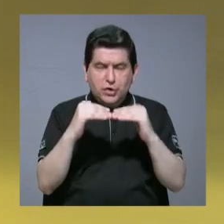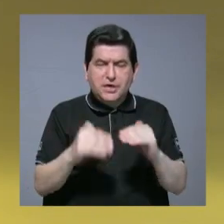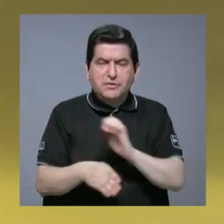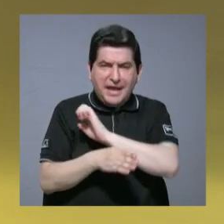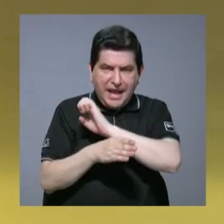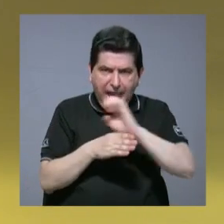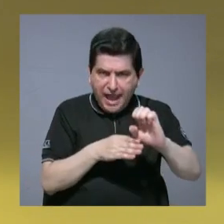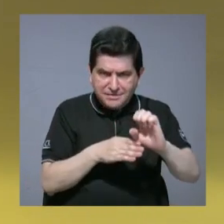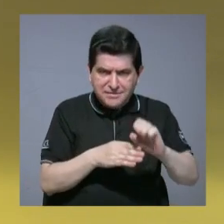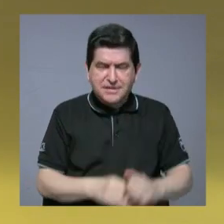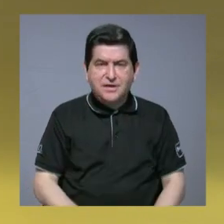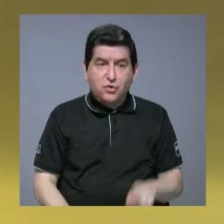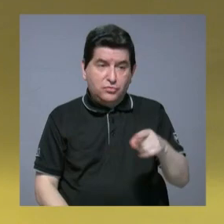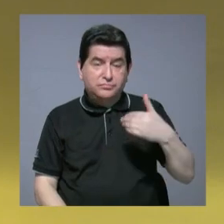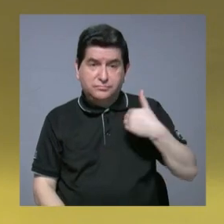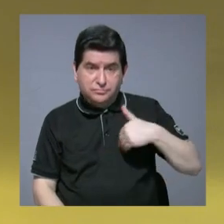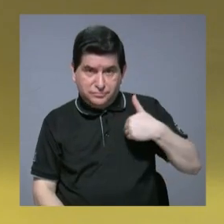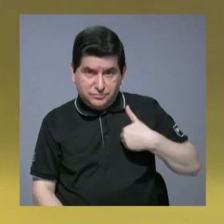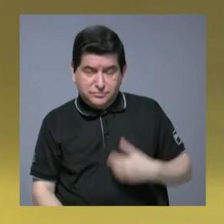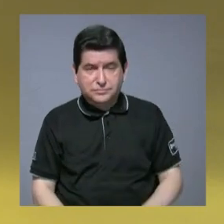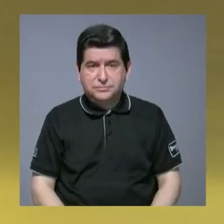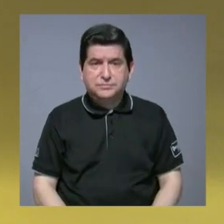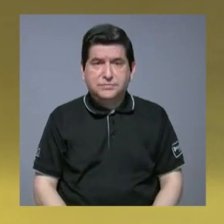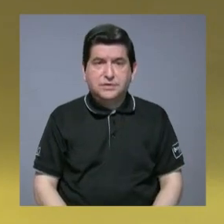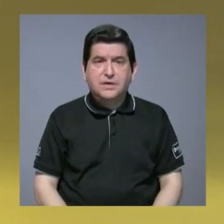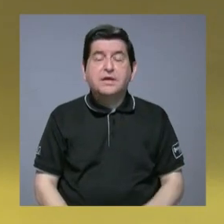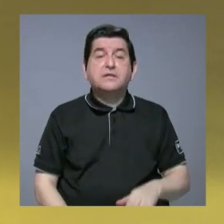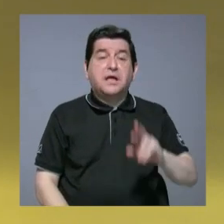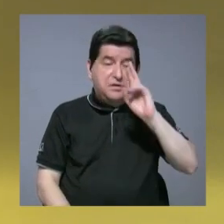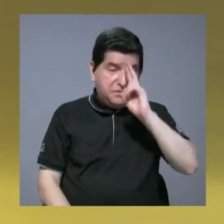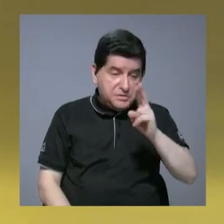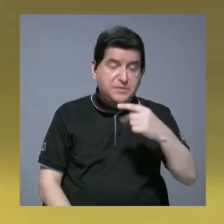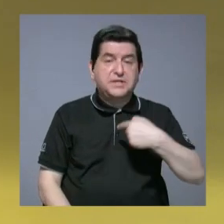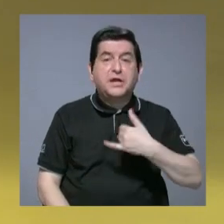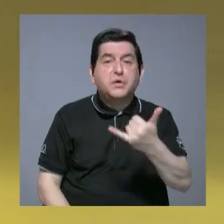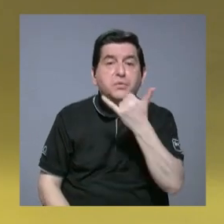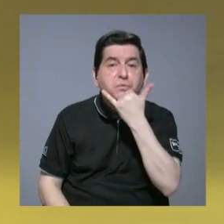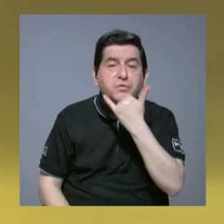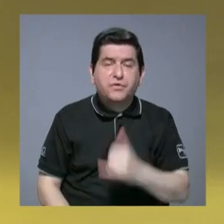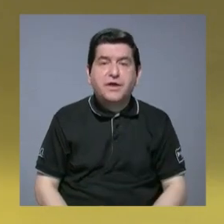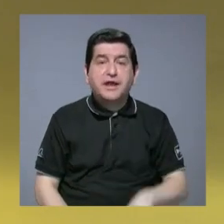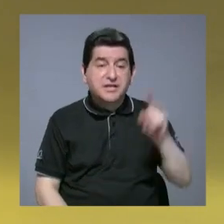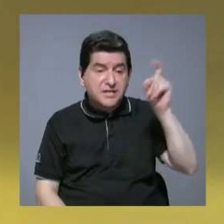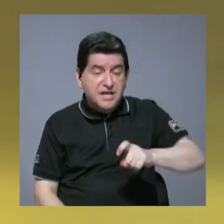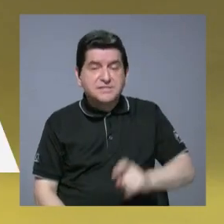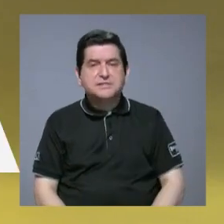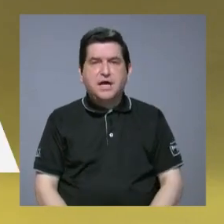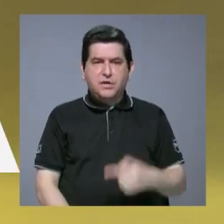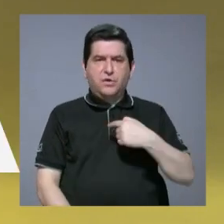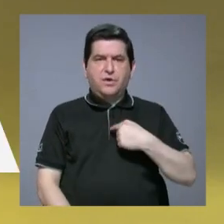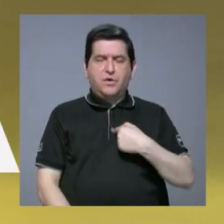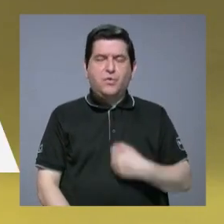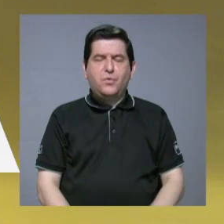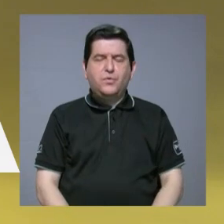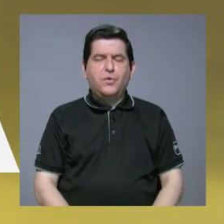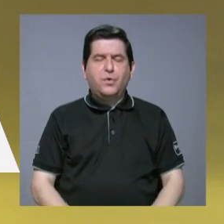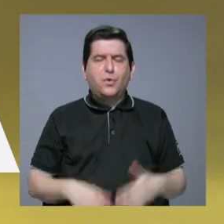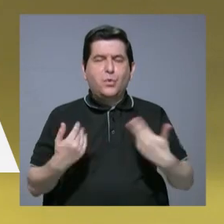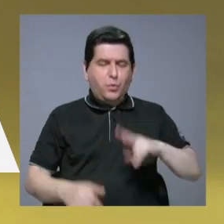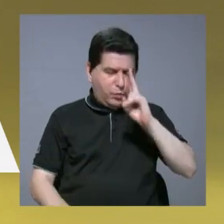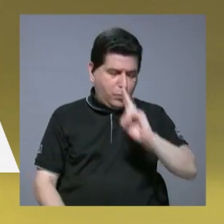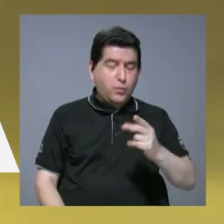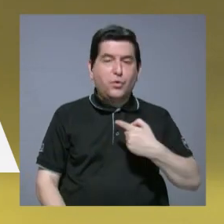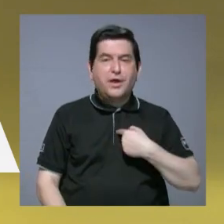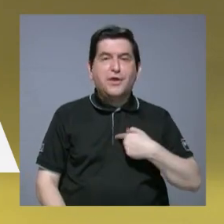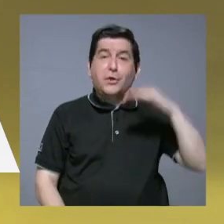ética de este caballero que hizo, porque eso de reconocer que uno se equivoca requiere estatura. Claro, sin duda. Y yo que soy